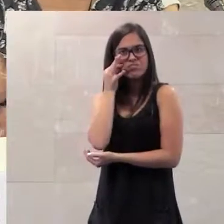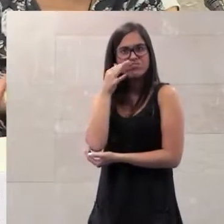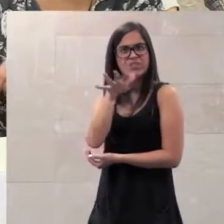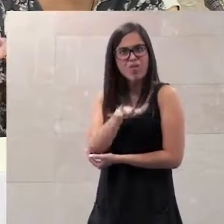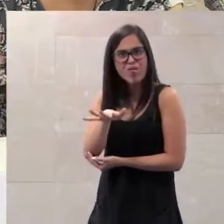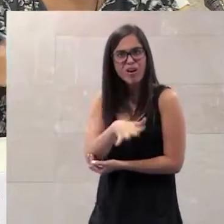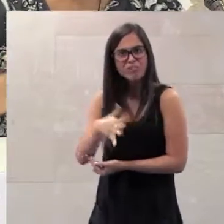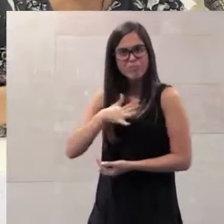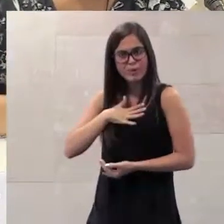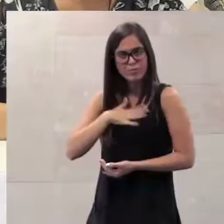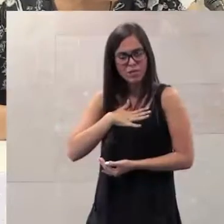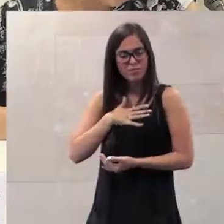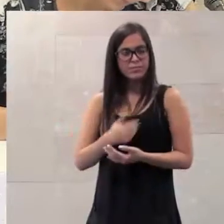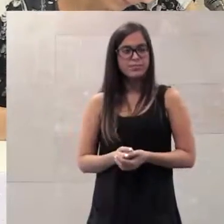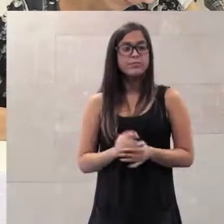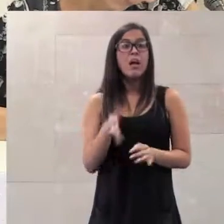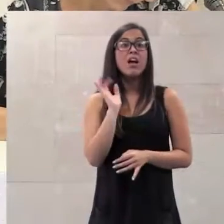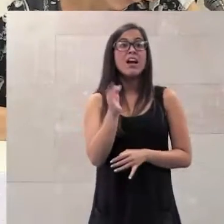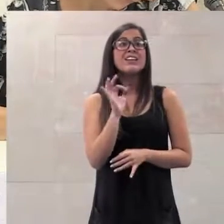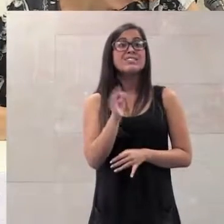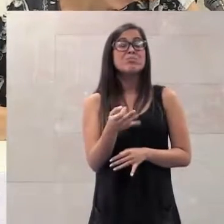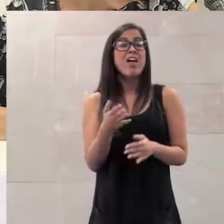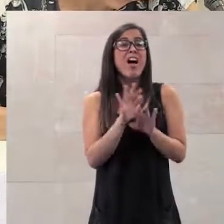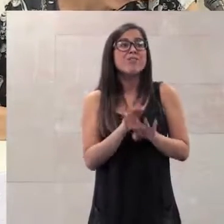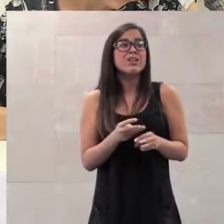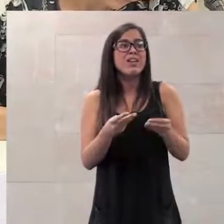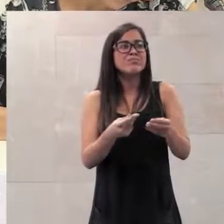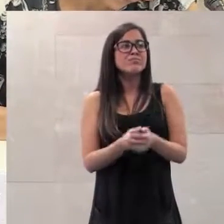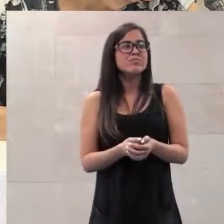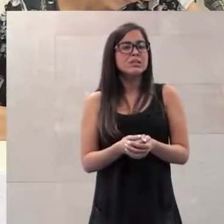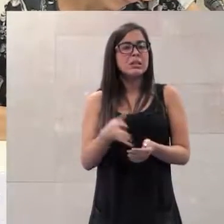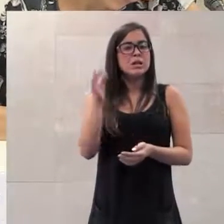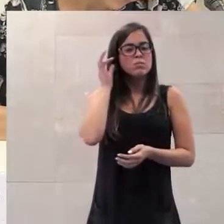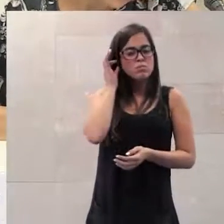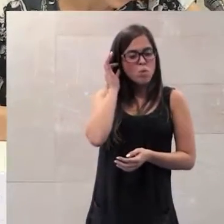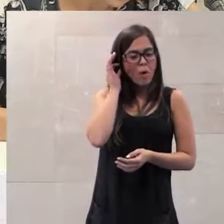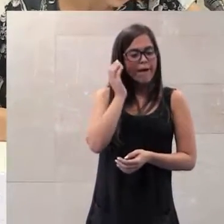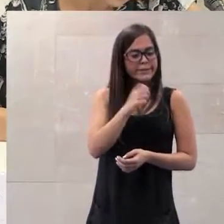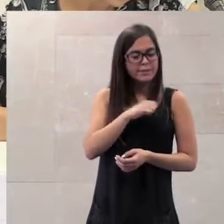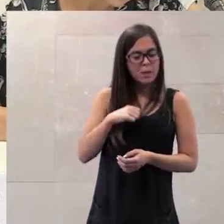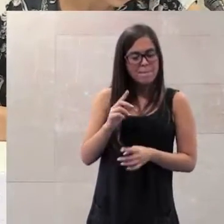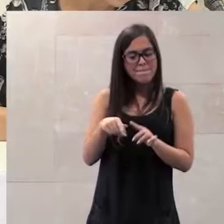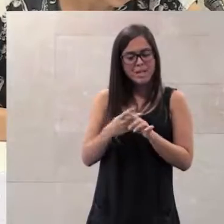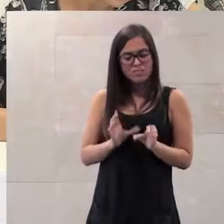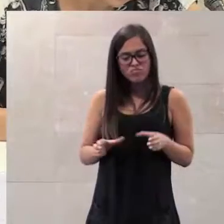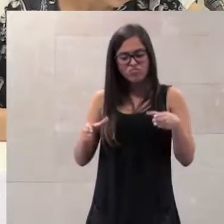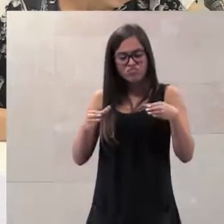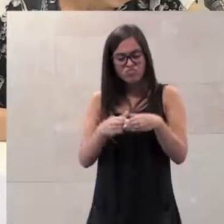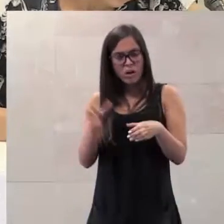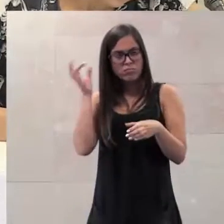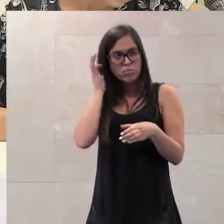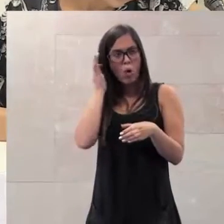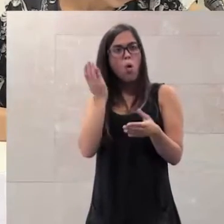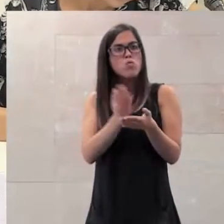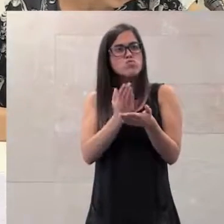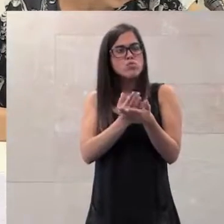¿no? Porque, bueno, es verdad que toda la riqueza que las mujeres individualmente y colectivamente vamos adquiriendo en estos